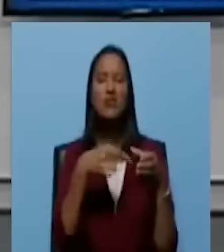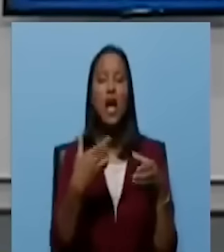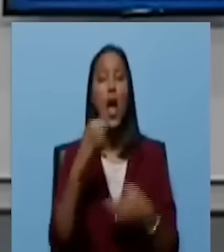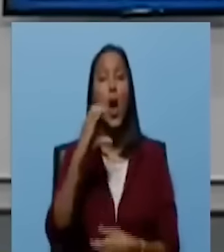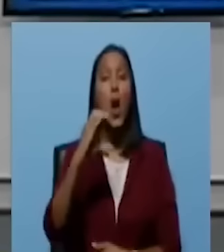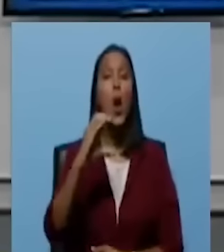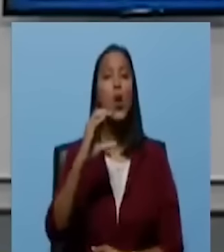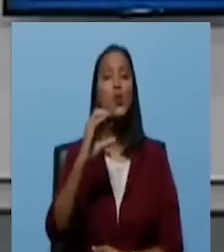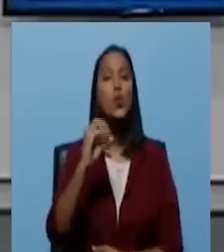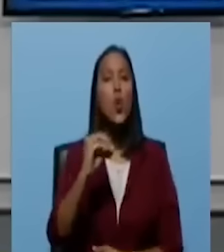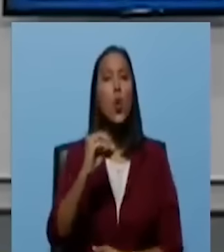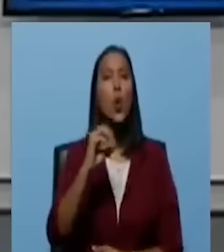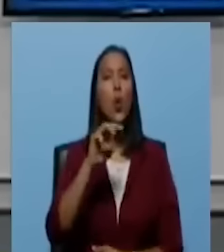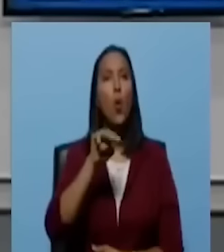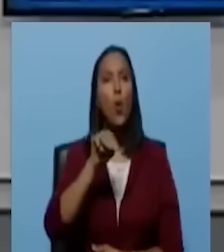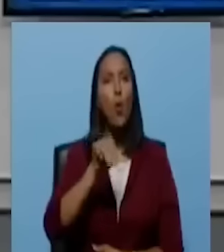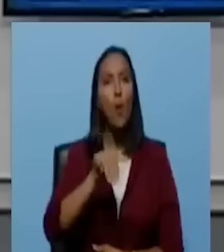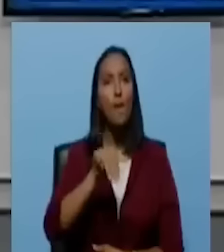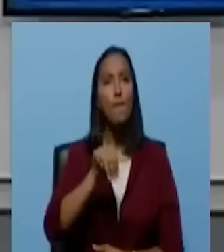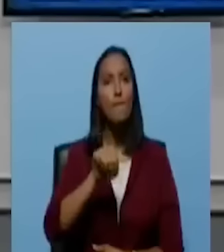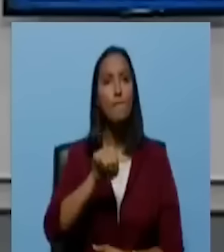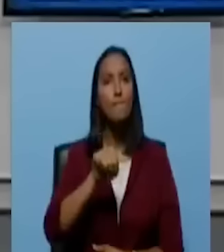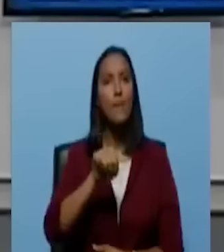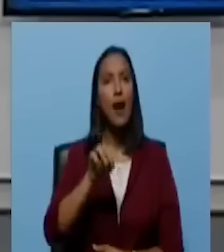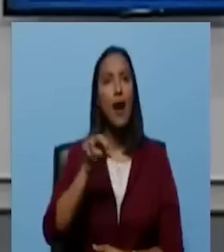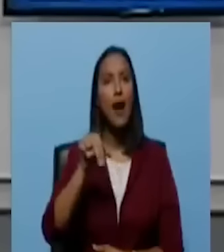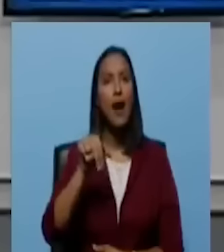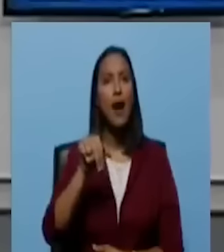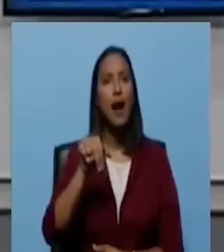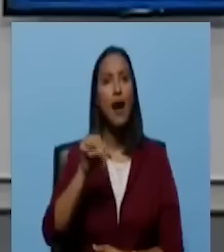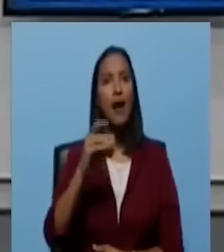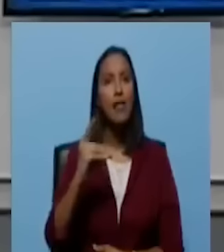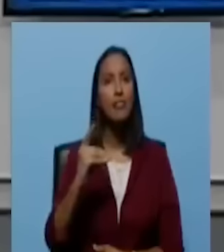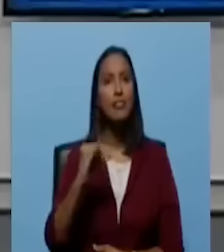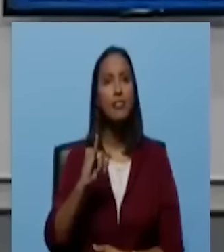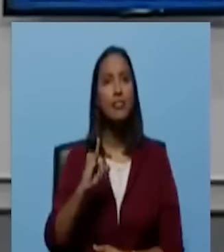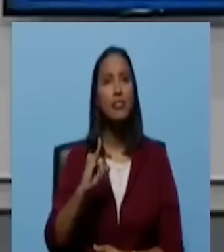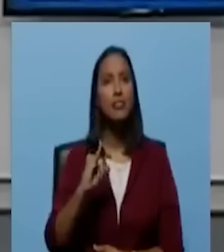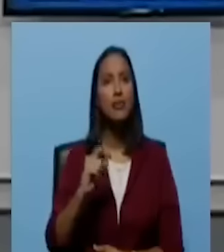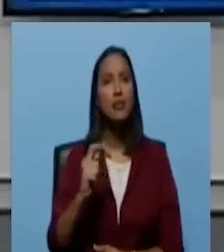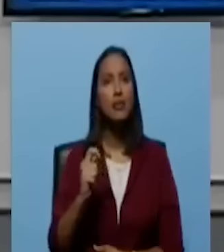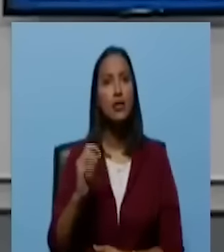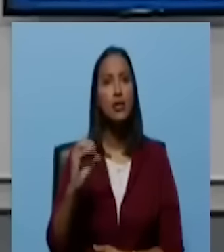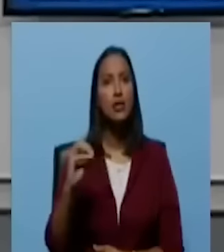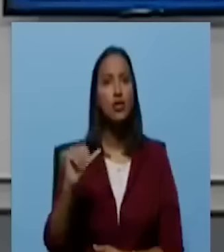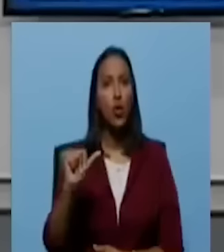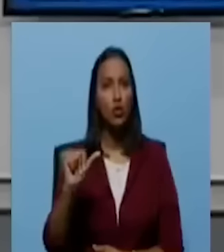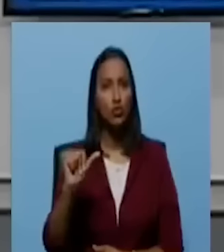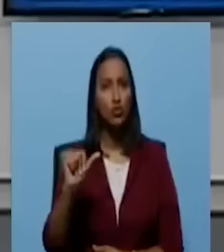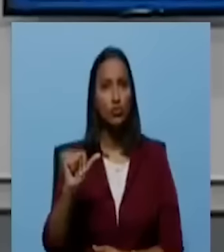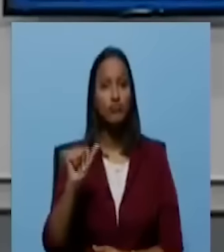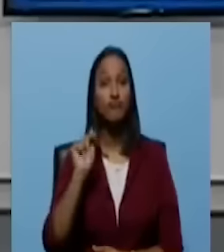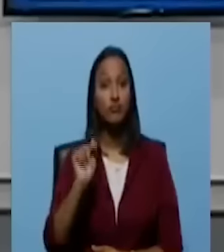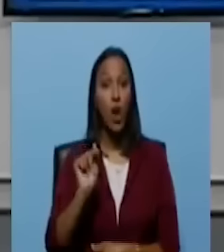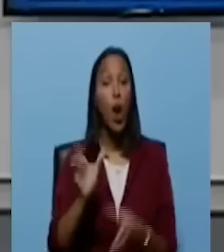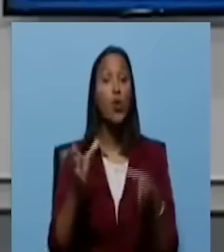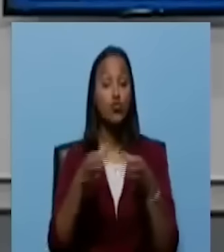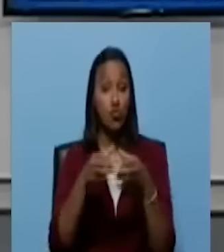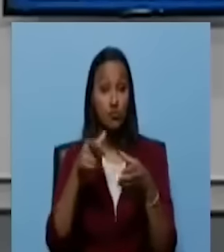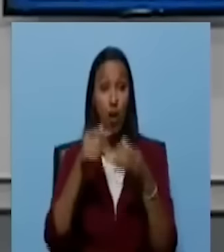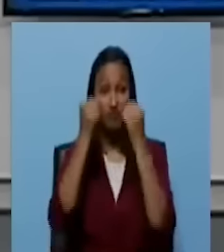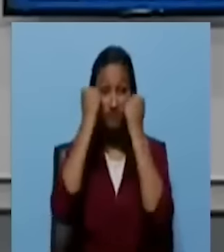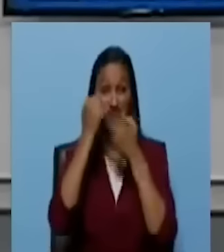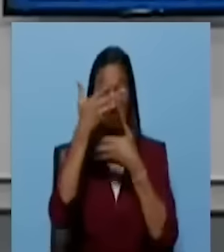para lograr por vías sobrevenidas lo que no lograron a través de los comicios electorales. El